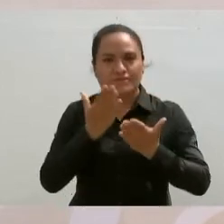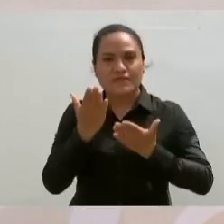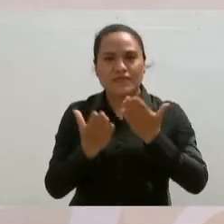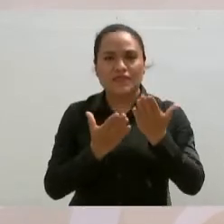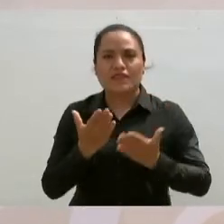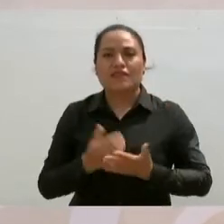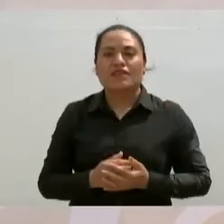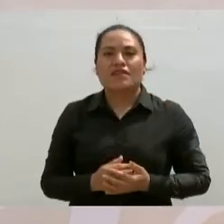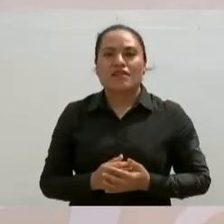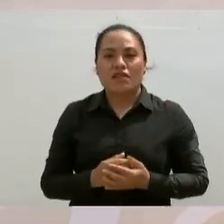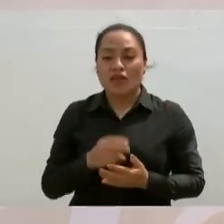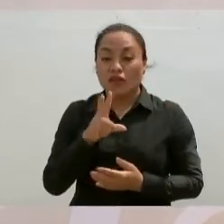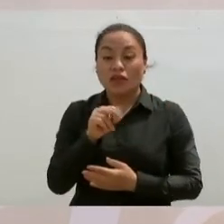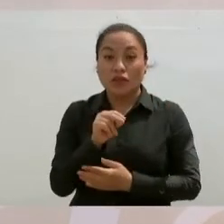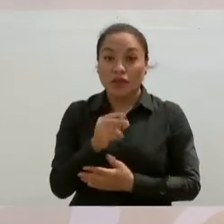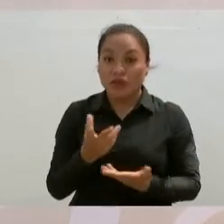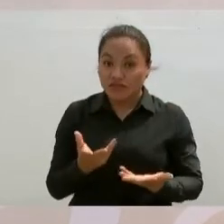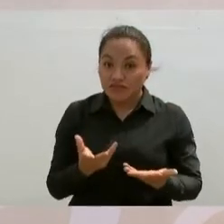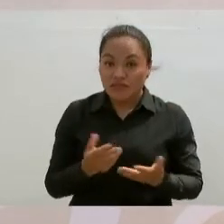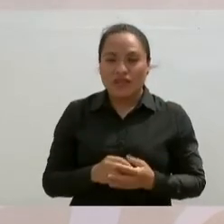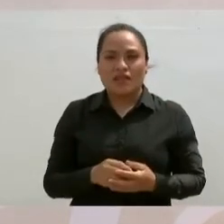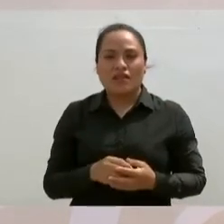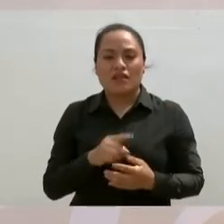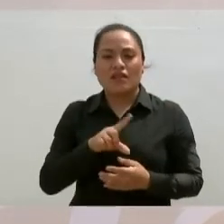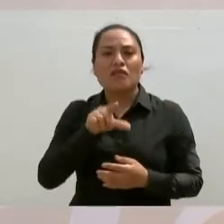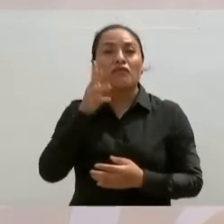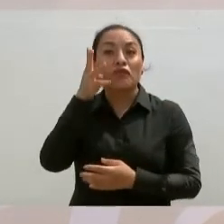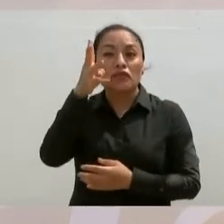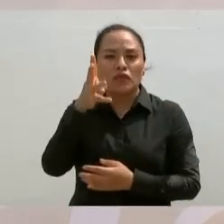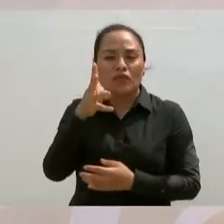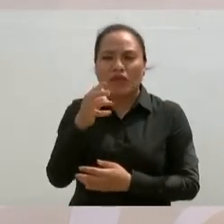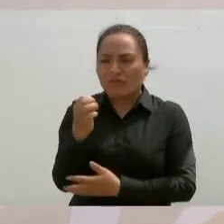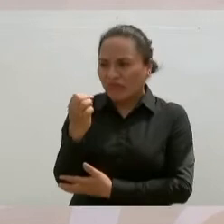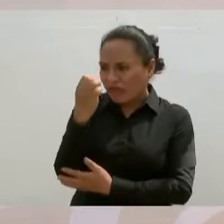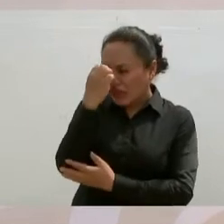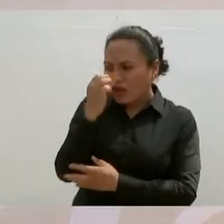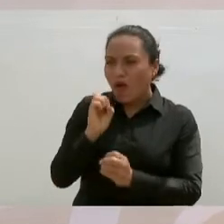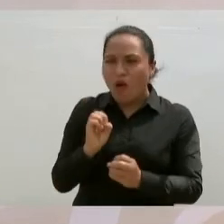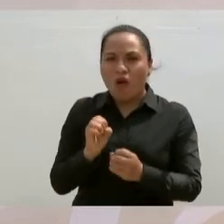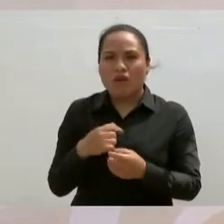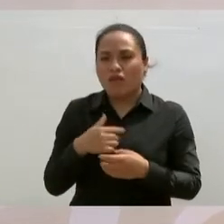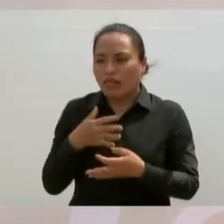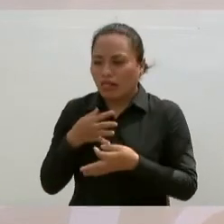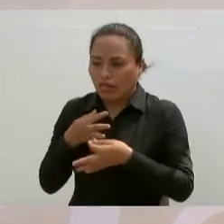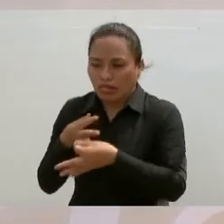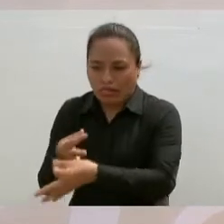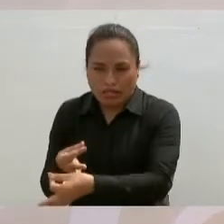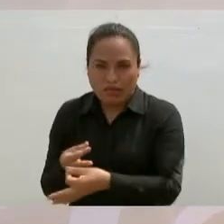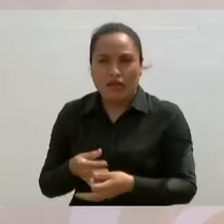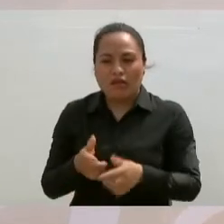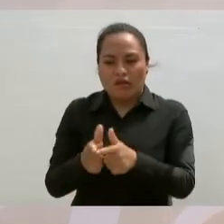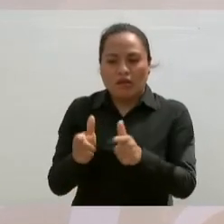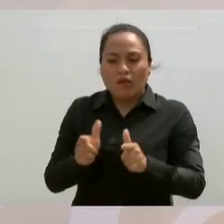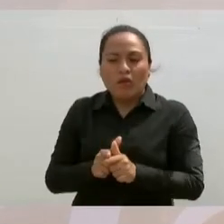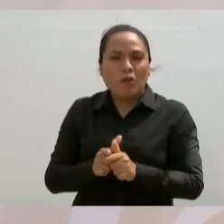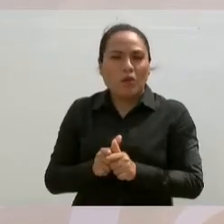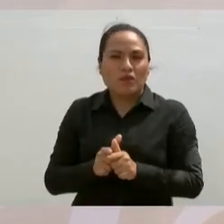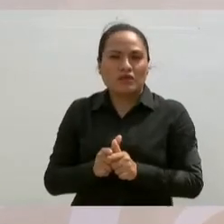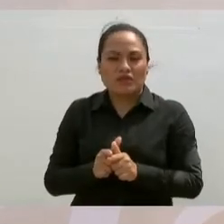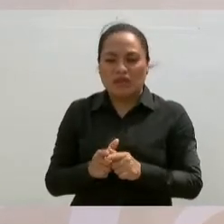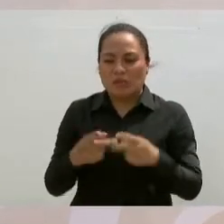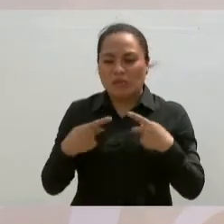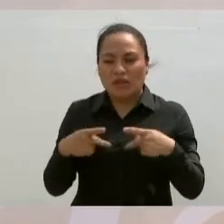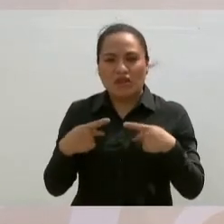para que no los enganchen las bandas de